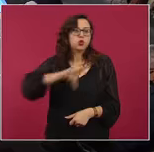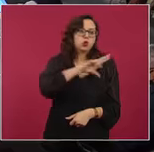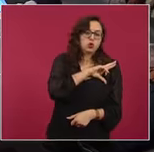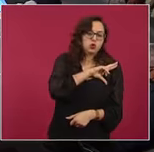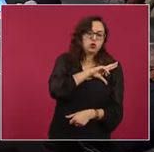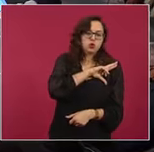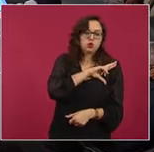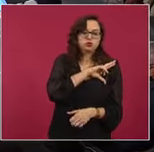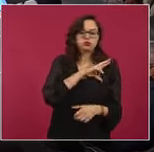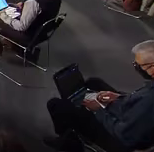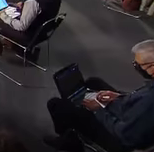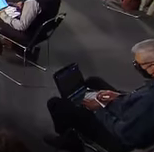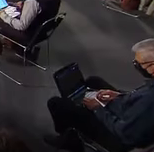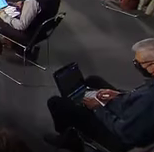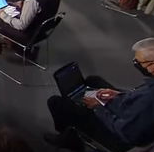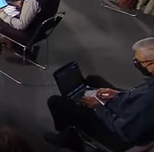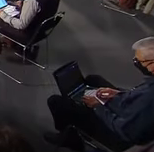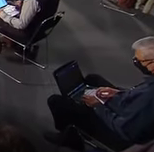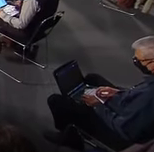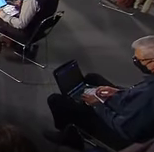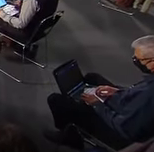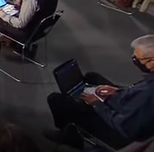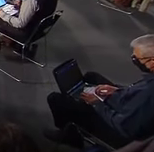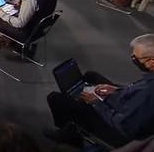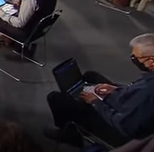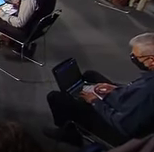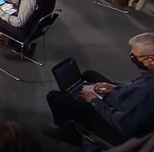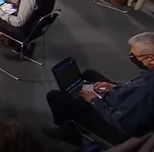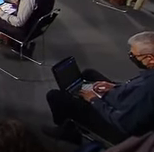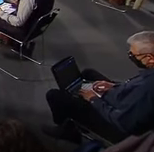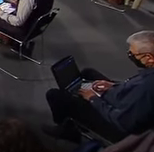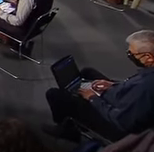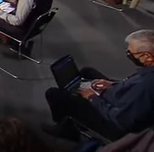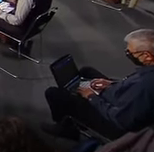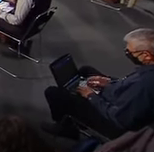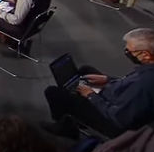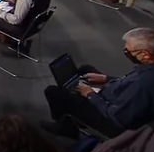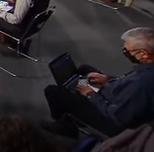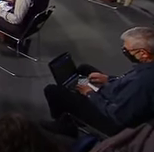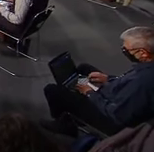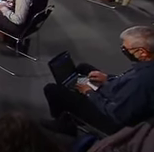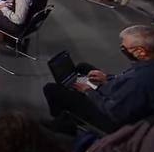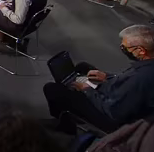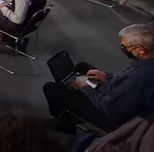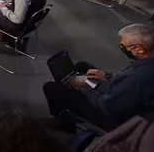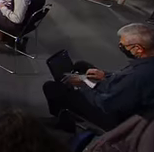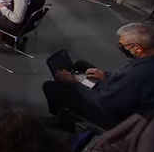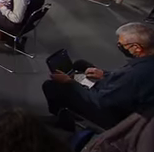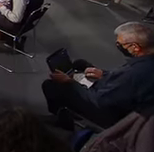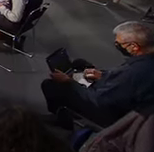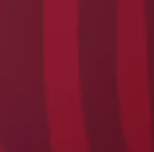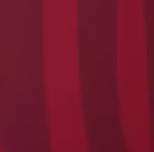La verdad, un abuso, porque no solo cobraban caro la